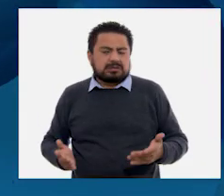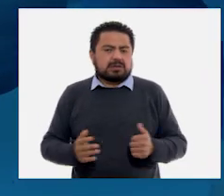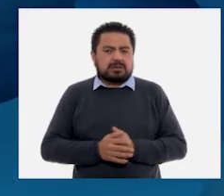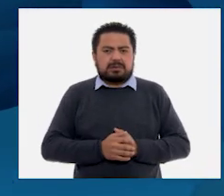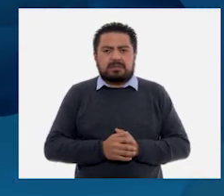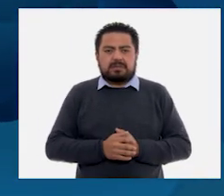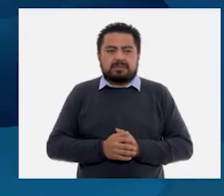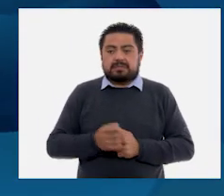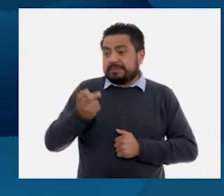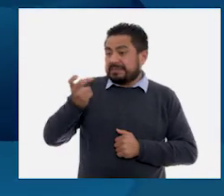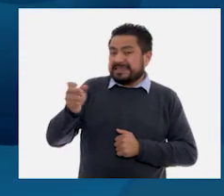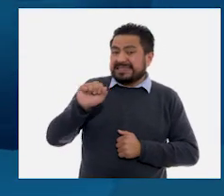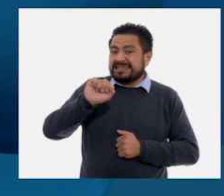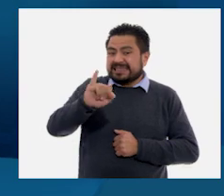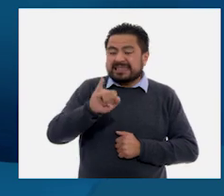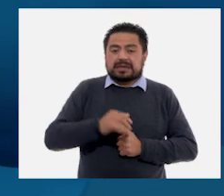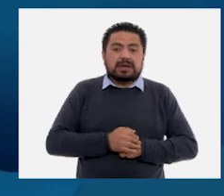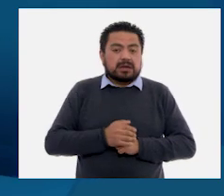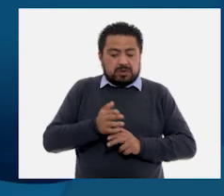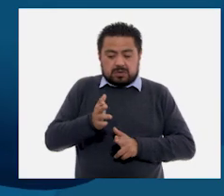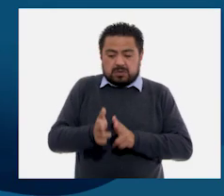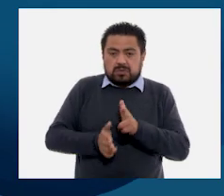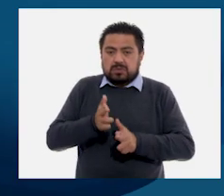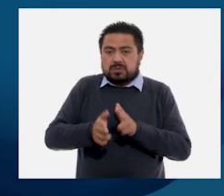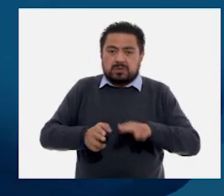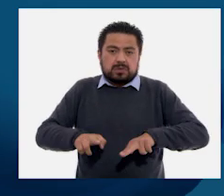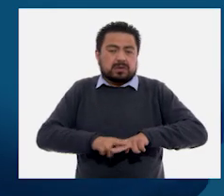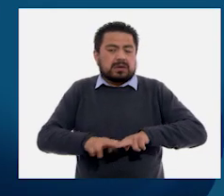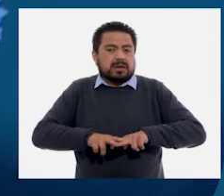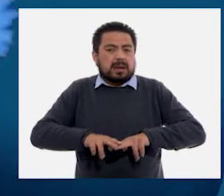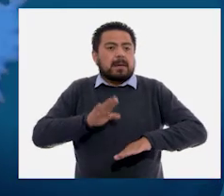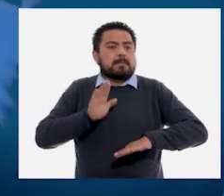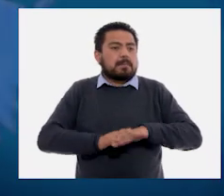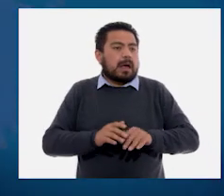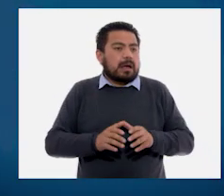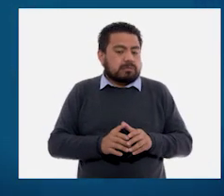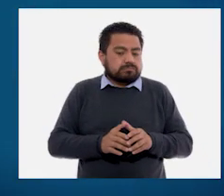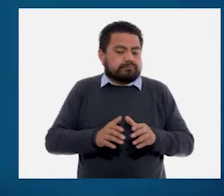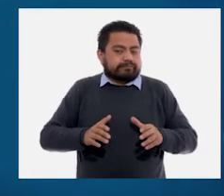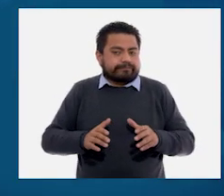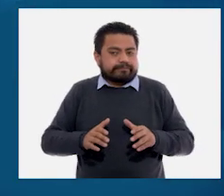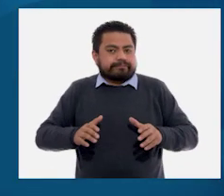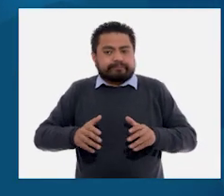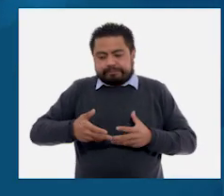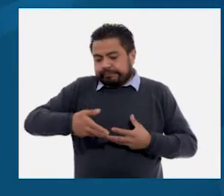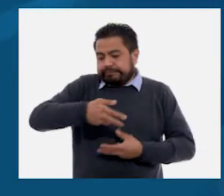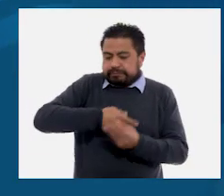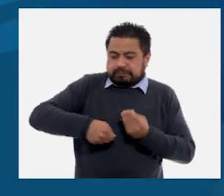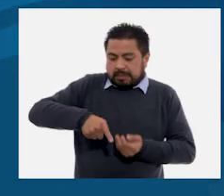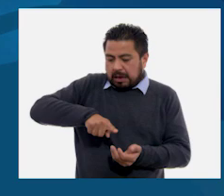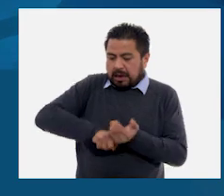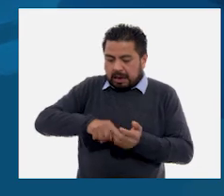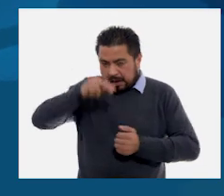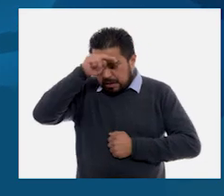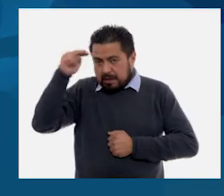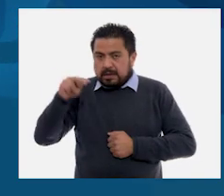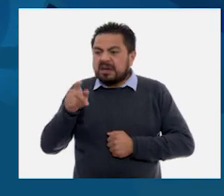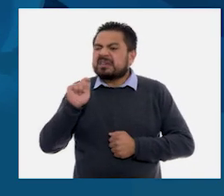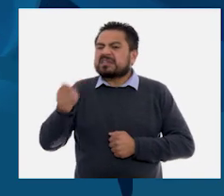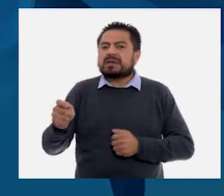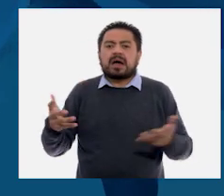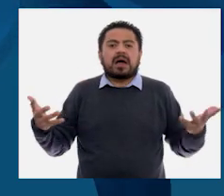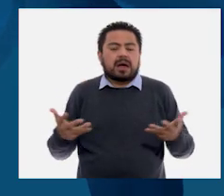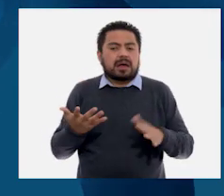hecho, fue justamente por el ferrocarril que se ayudó tanto al crecimiento de la economía interna mexicana, pues lo que hizo